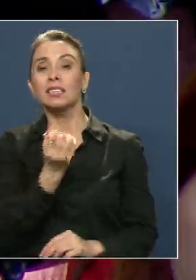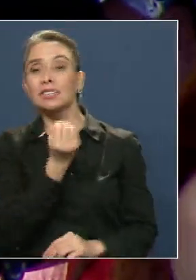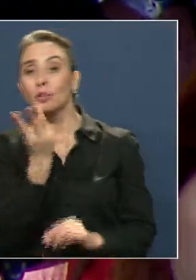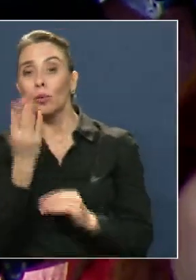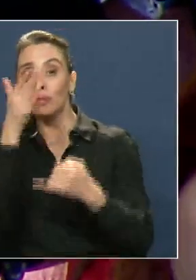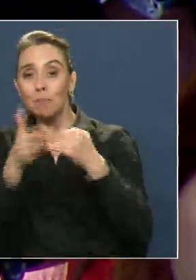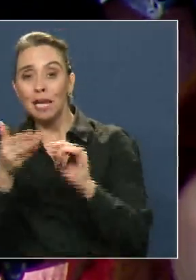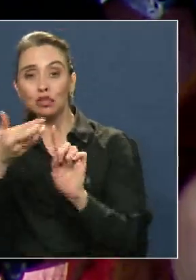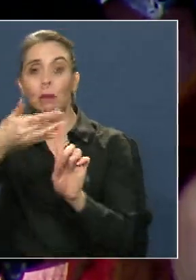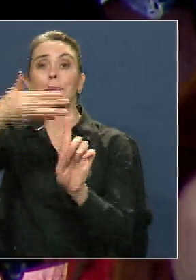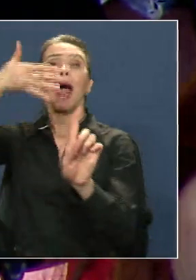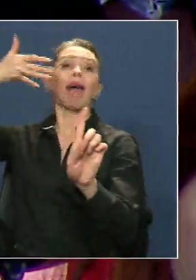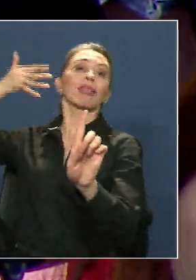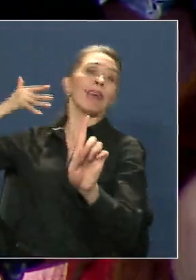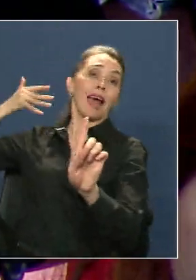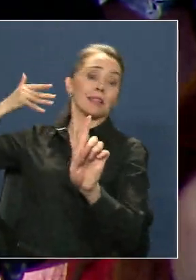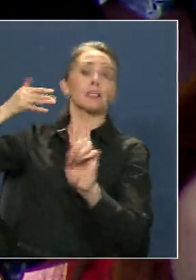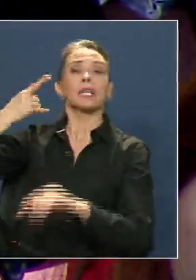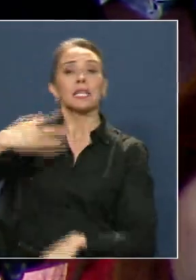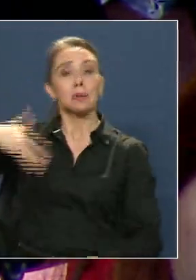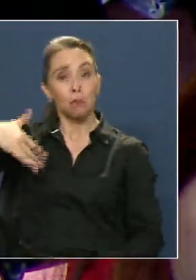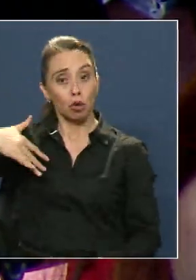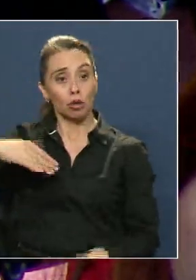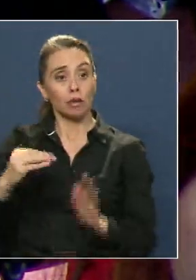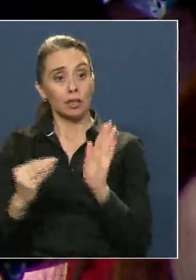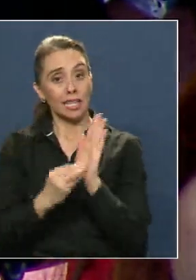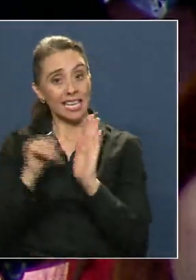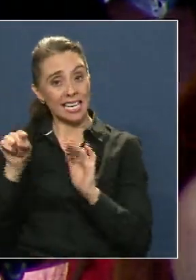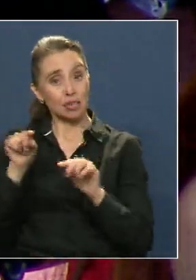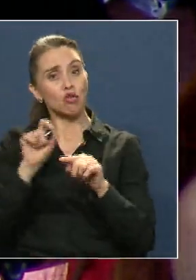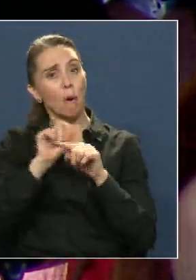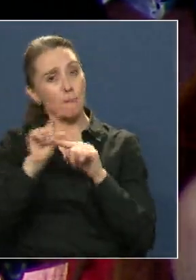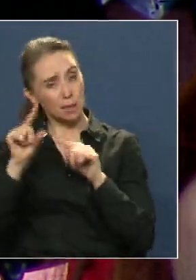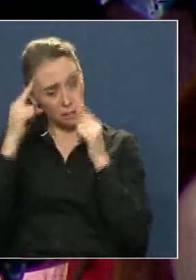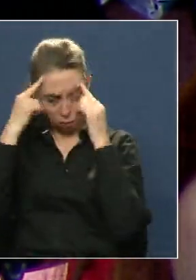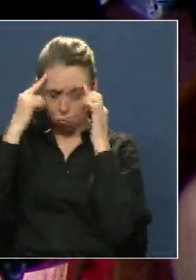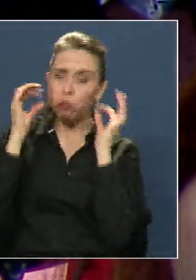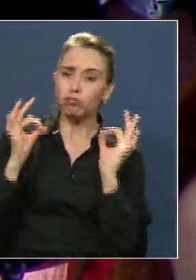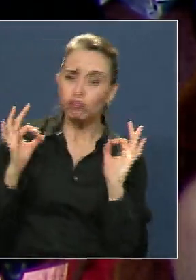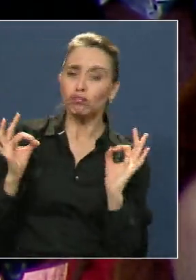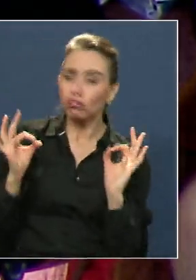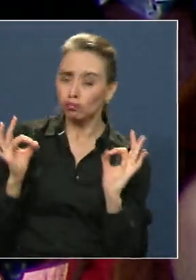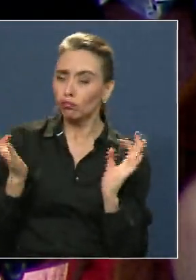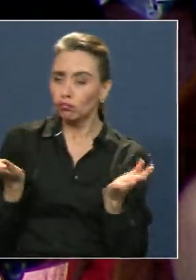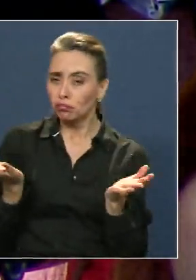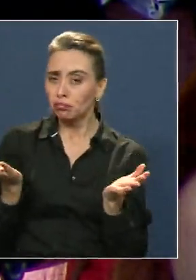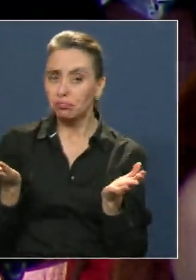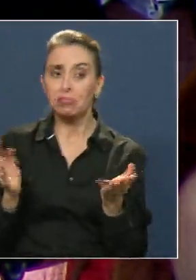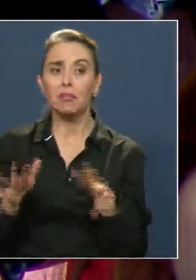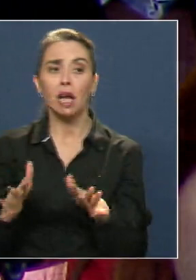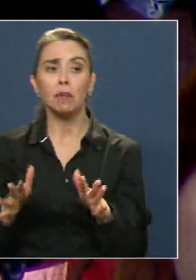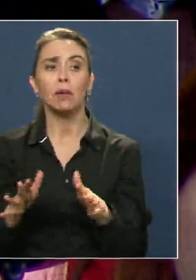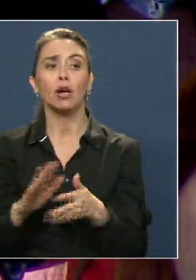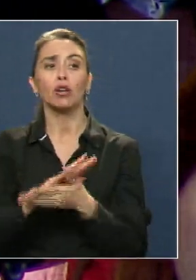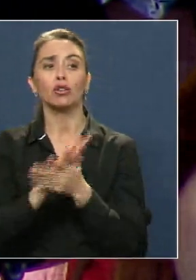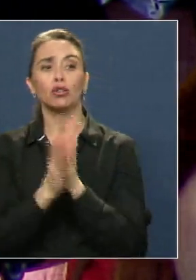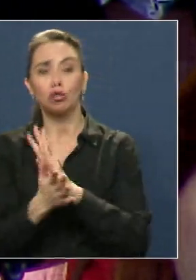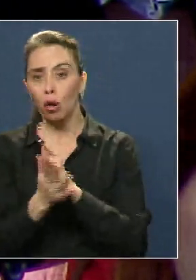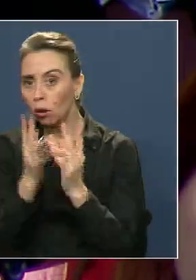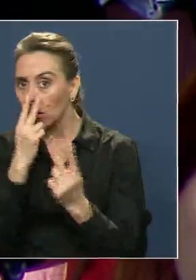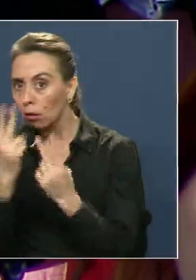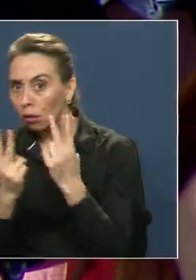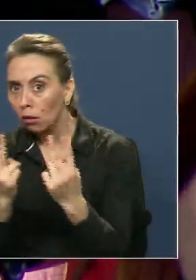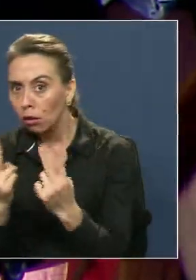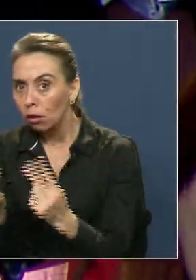importante comprender cómo de un principio que nos parece del todo razonable para probablemente todos los casos que